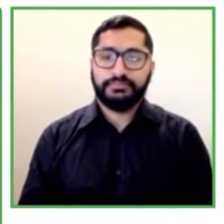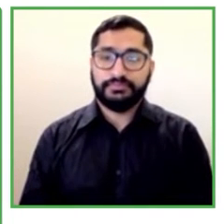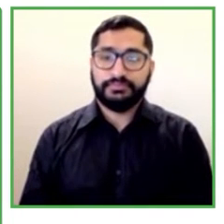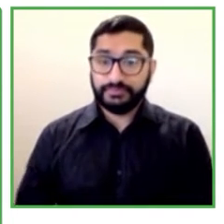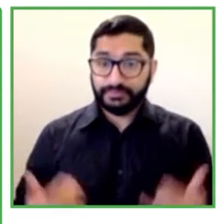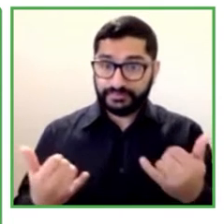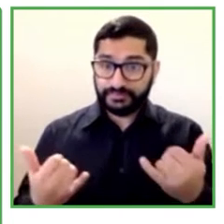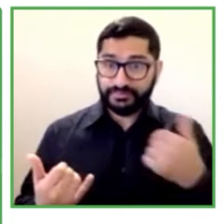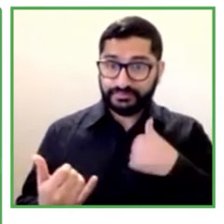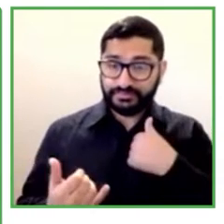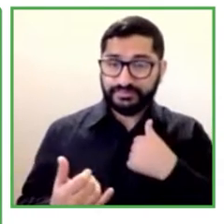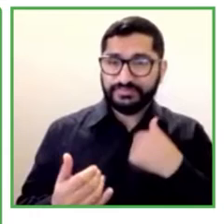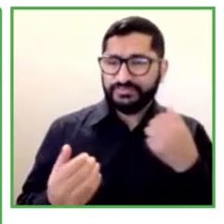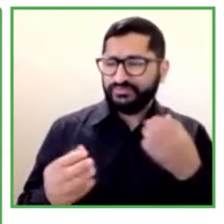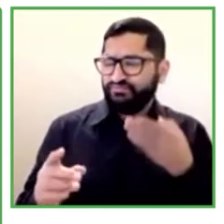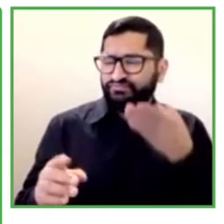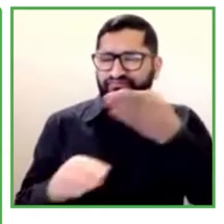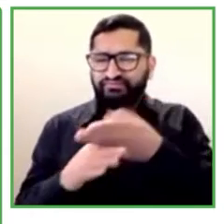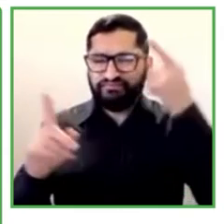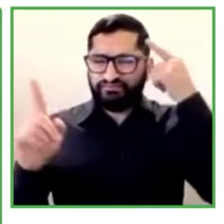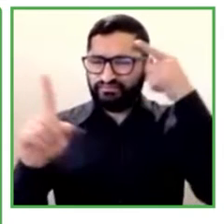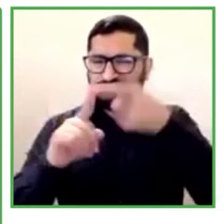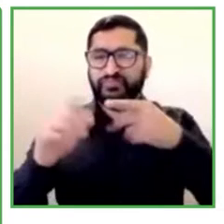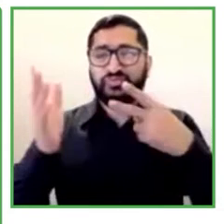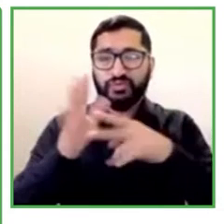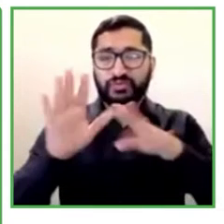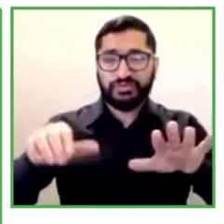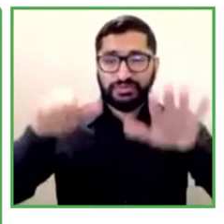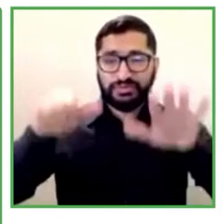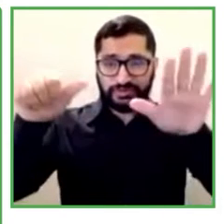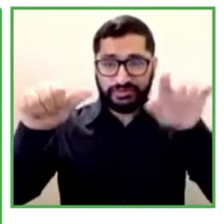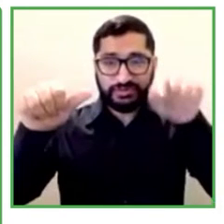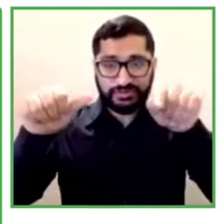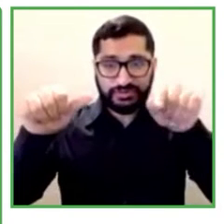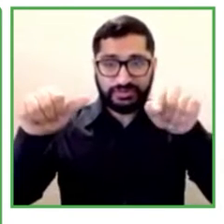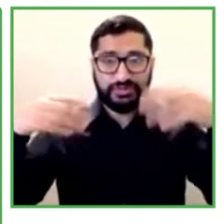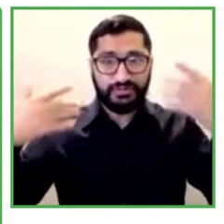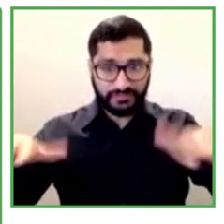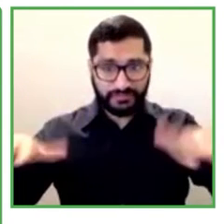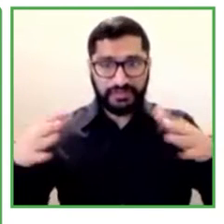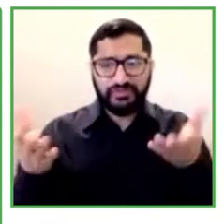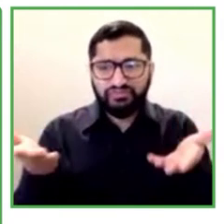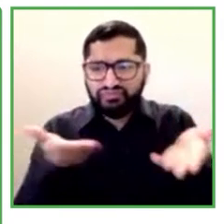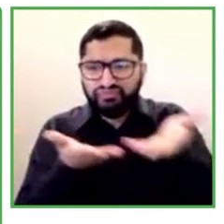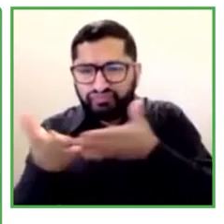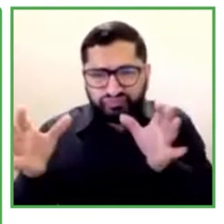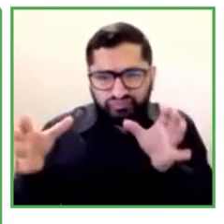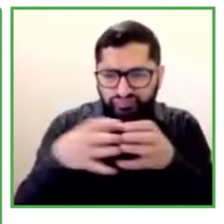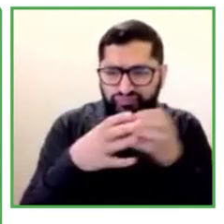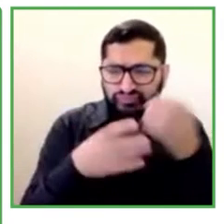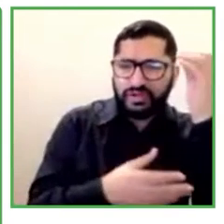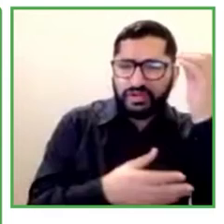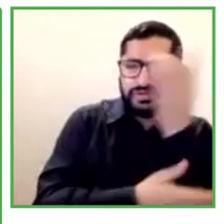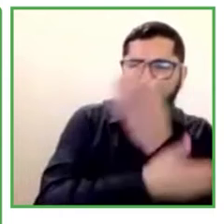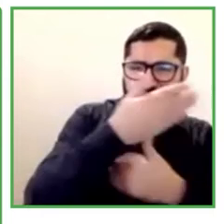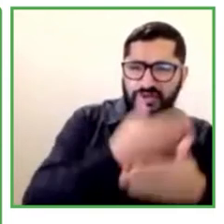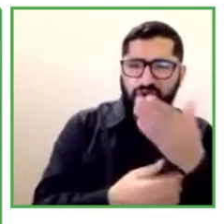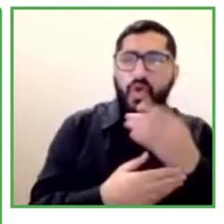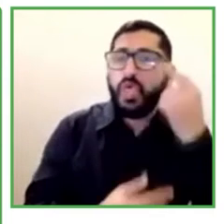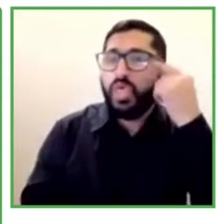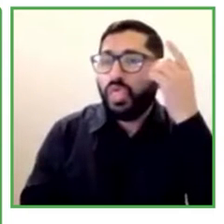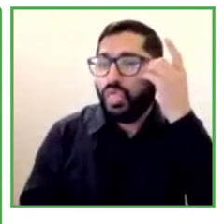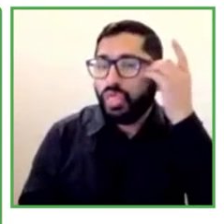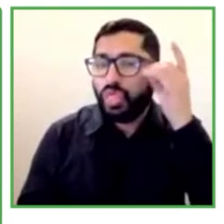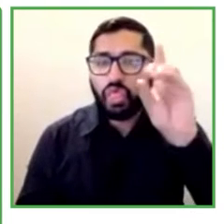que hizo un proyecto para desarrollar el empleo de las personas con discapacidades y para crear